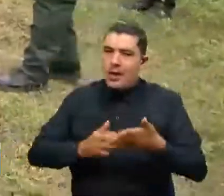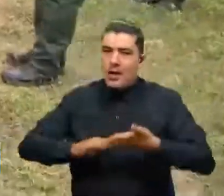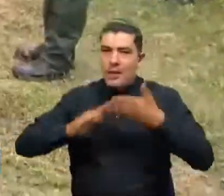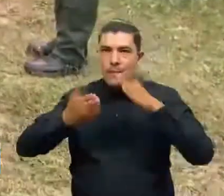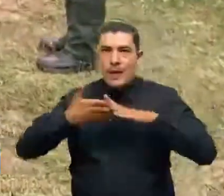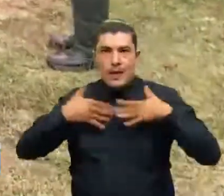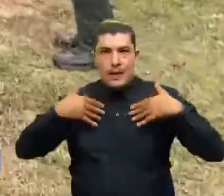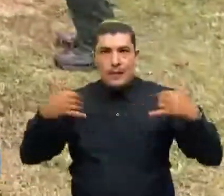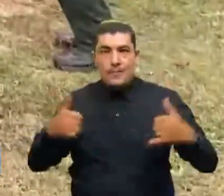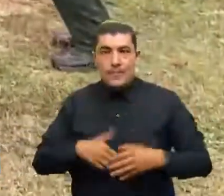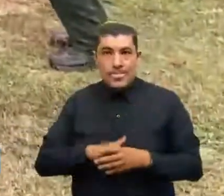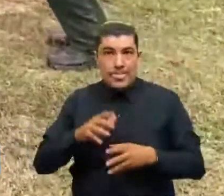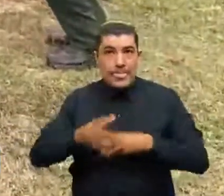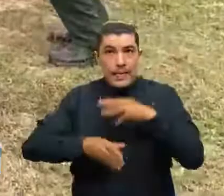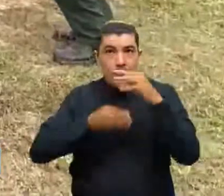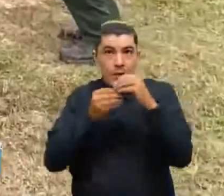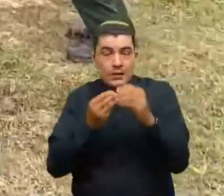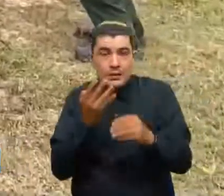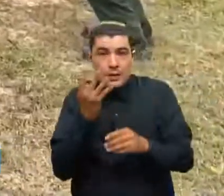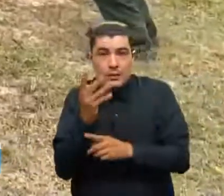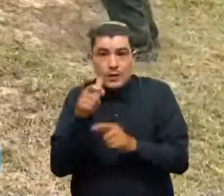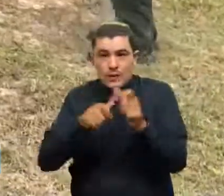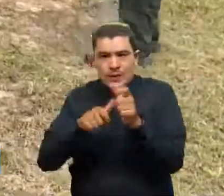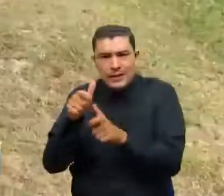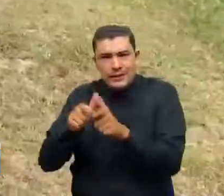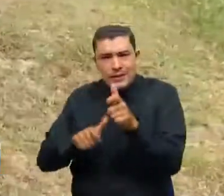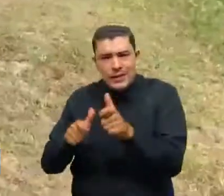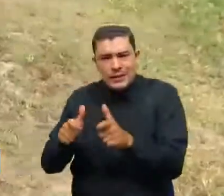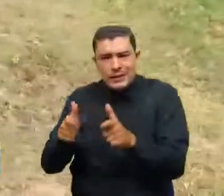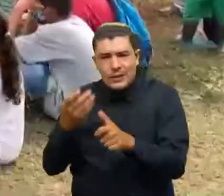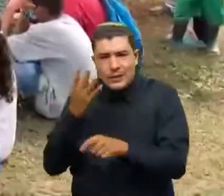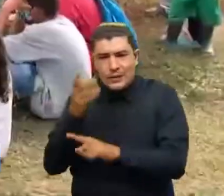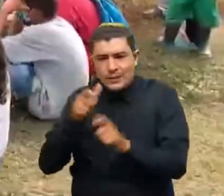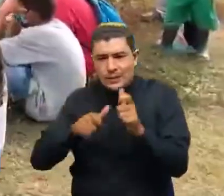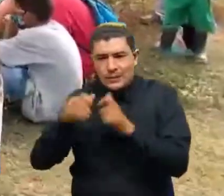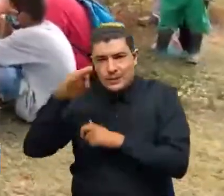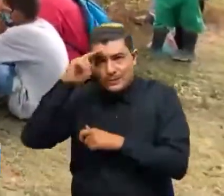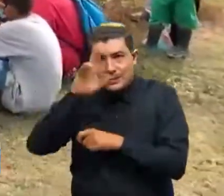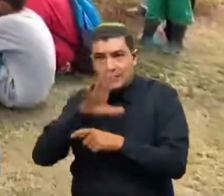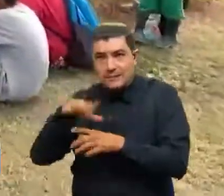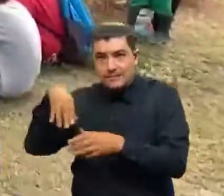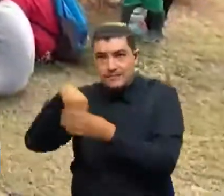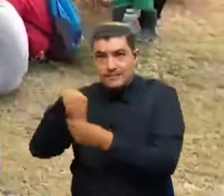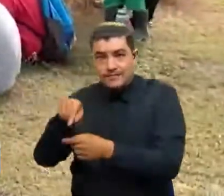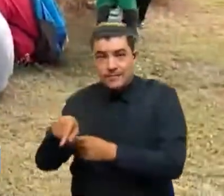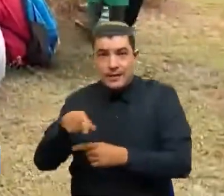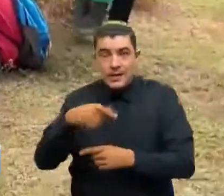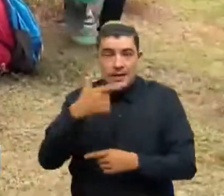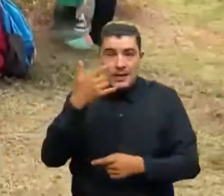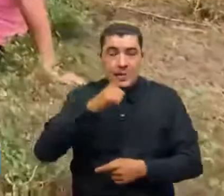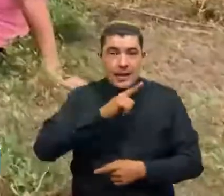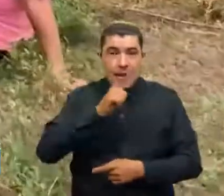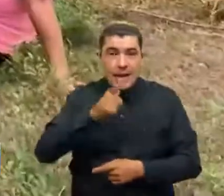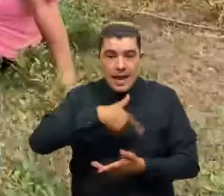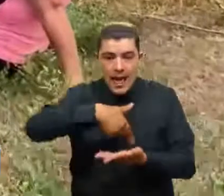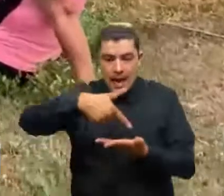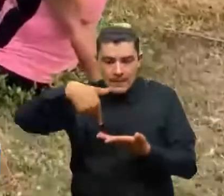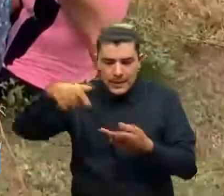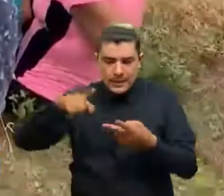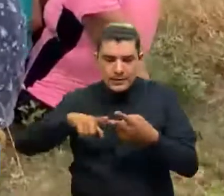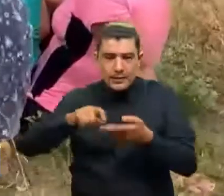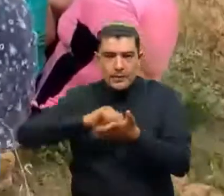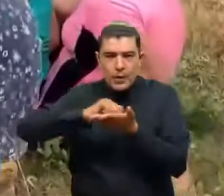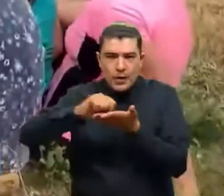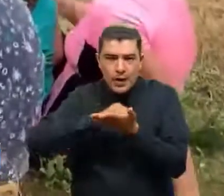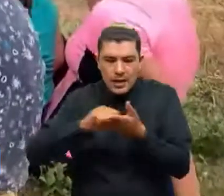sumó la presencia de 4 personajes que se metieron en el corazón de los pequeños: Don Lápiz, Don Borrador, Don Libro y Segurito.